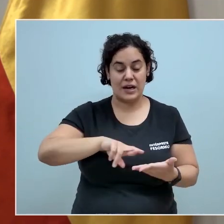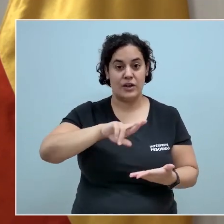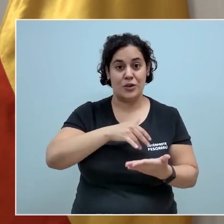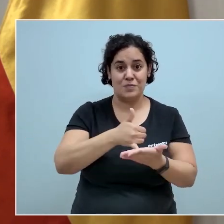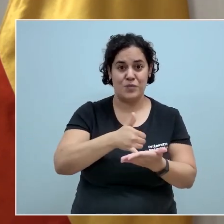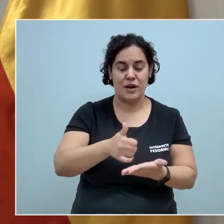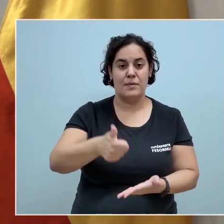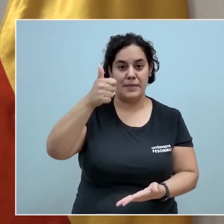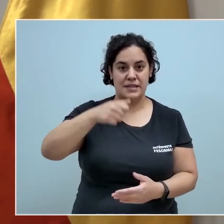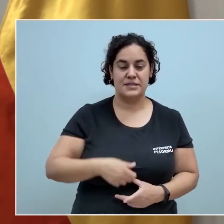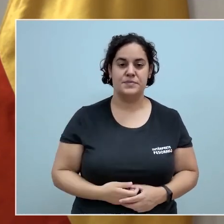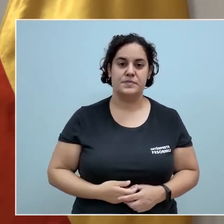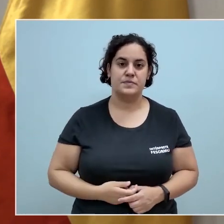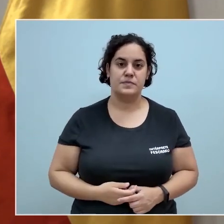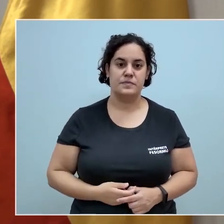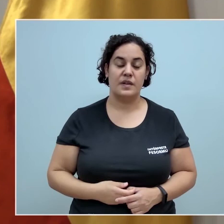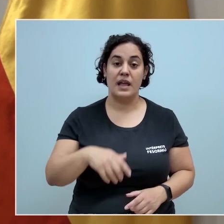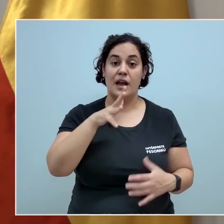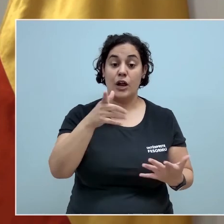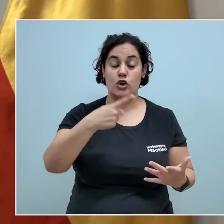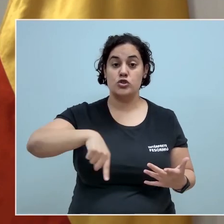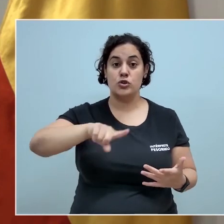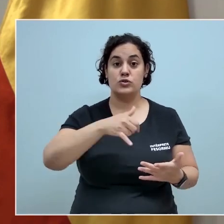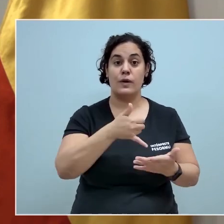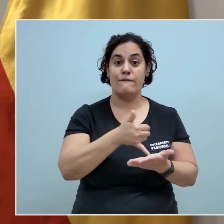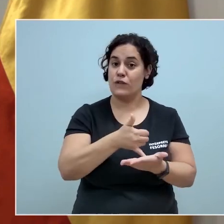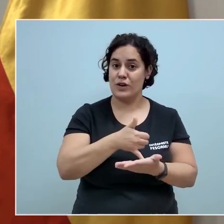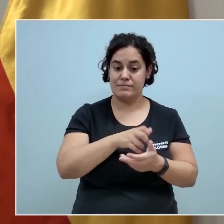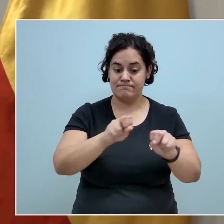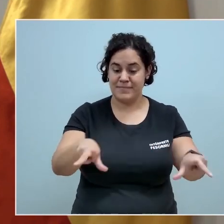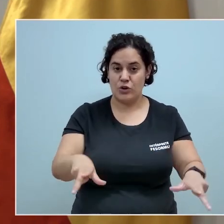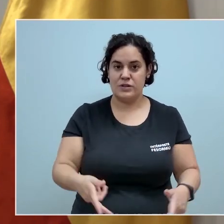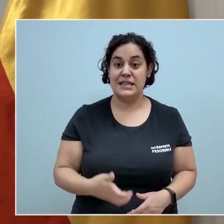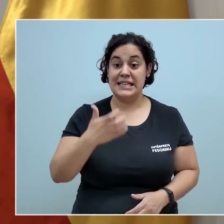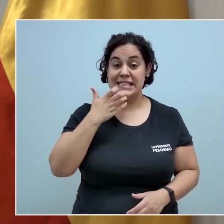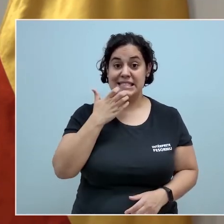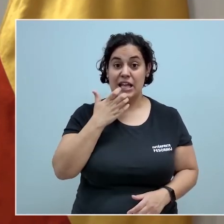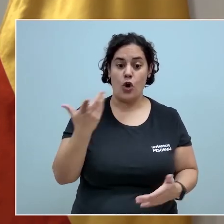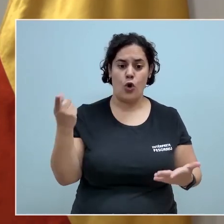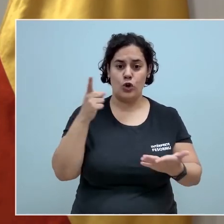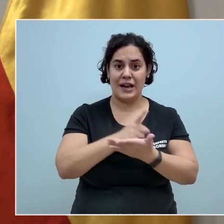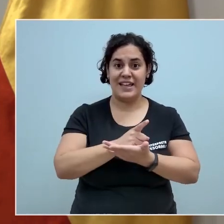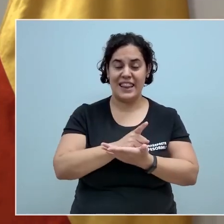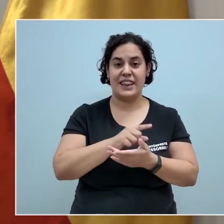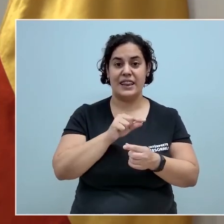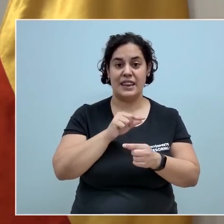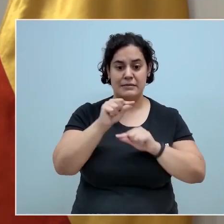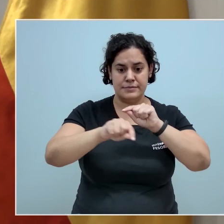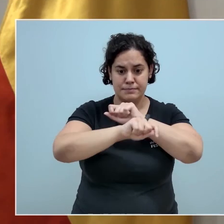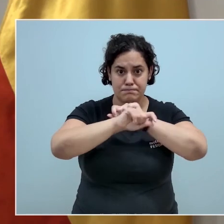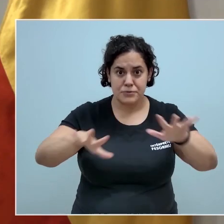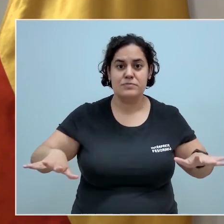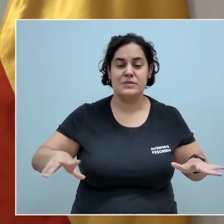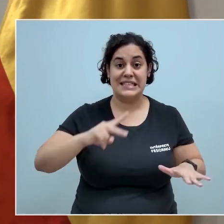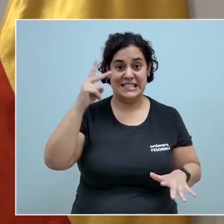y que en principio, lo hemos dicho desde el principio, ahora mismo somos la más vulnerable, con lo cual en principio si nos ataca y tiene el mismo índice de ataque una segunda ola